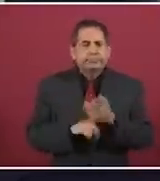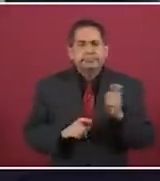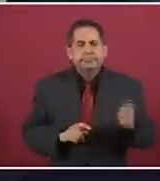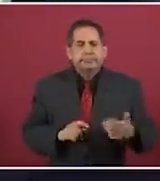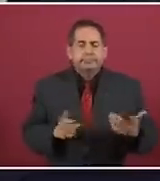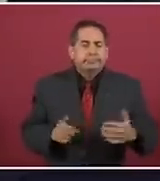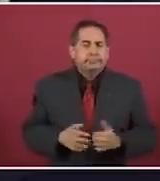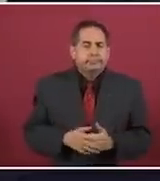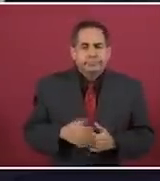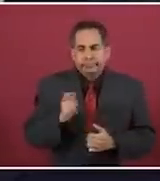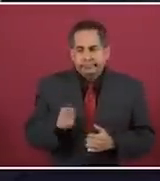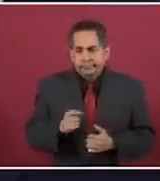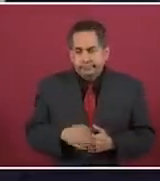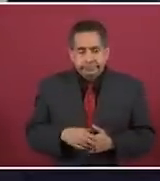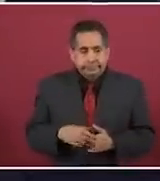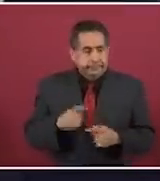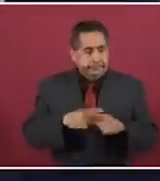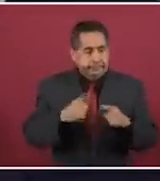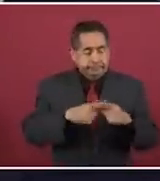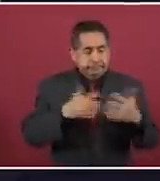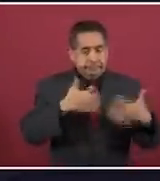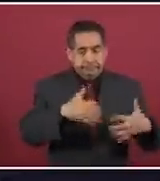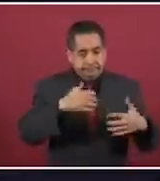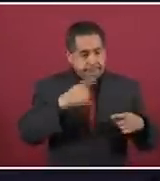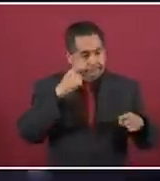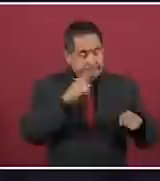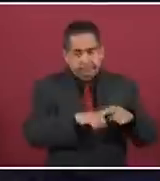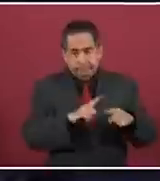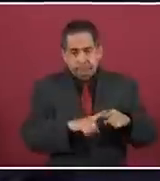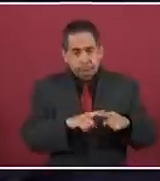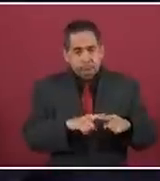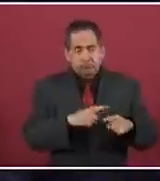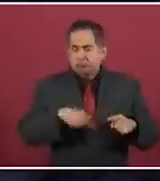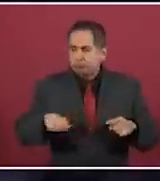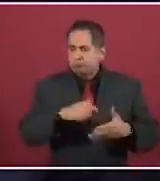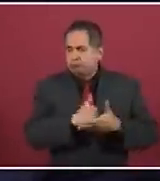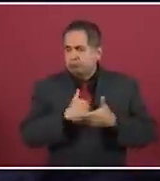y hay empresarios que nos están ayudando.